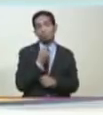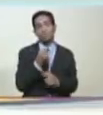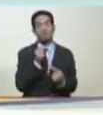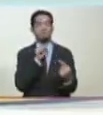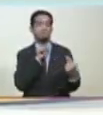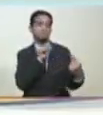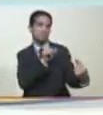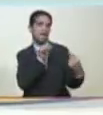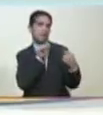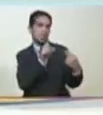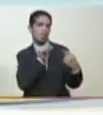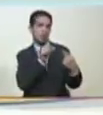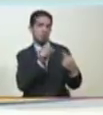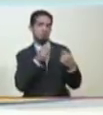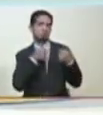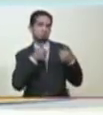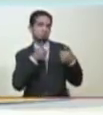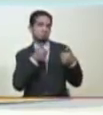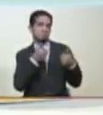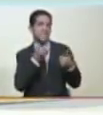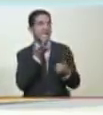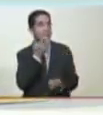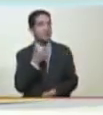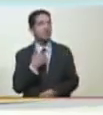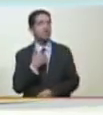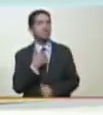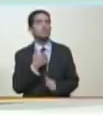gusta oír,